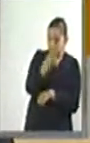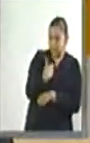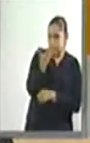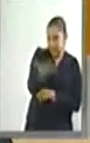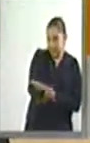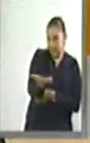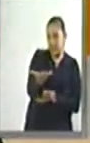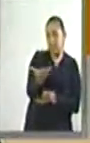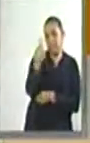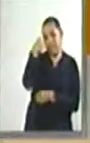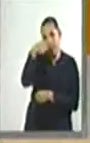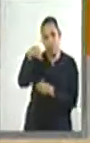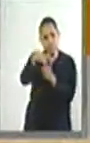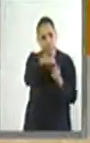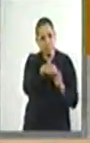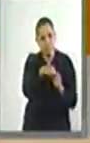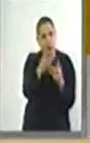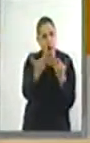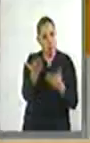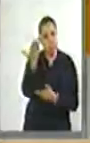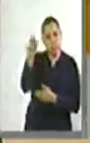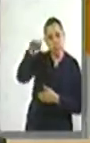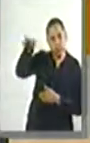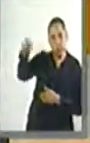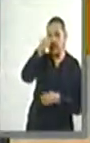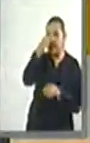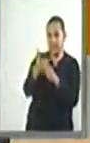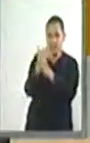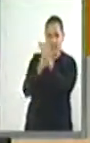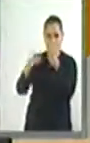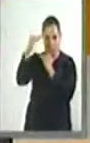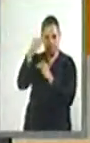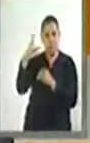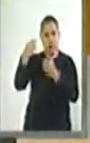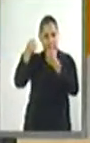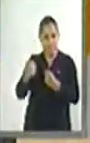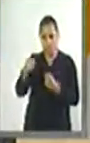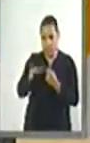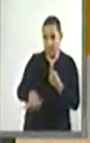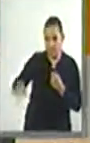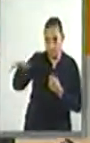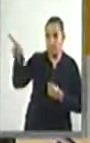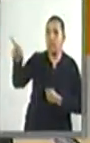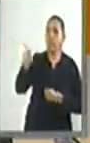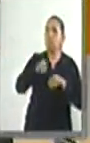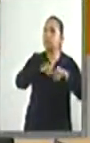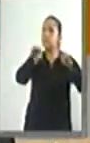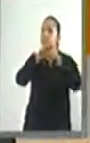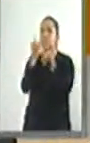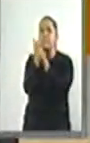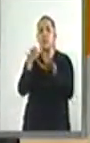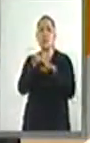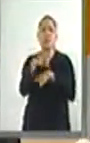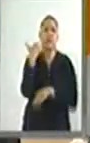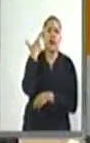del Sistema Nacional de Seguridad Pública actualice en sus spots de radio y televisión la promoción del